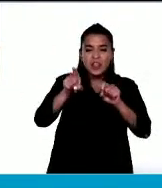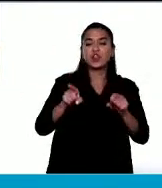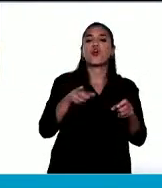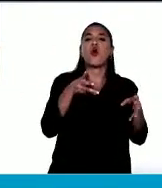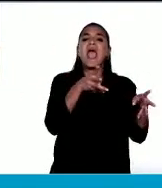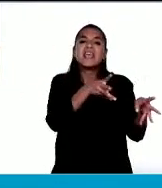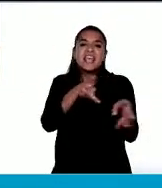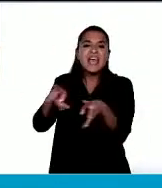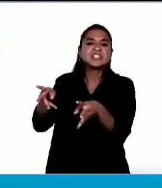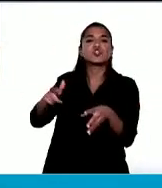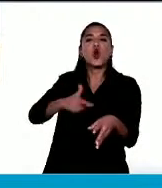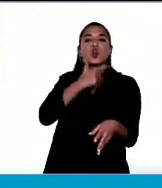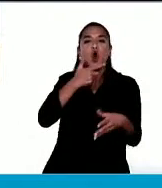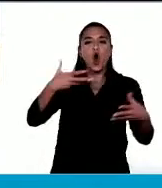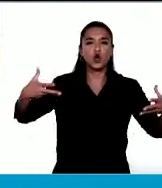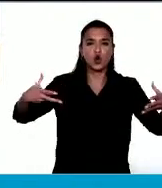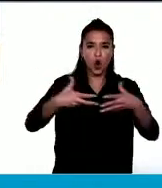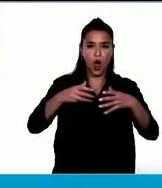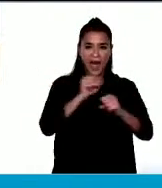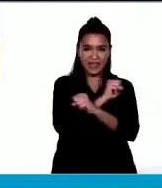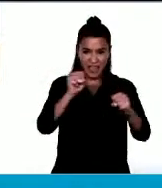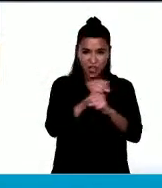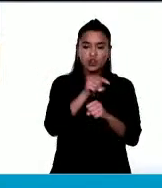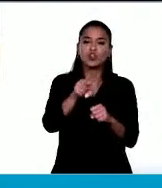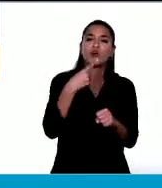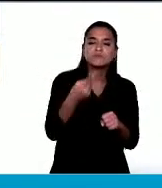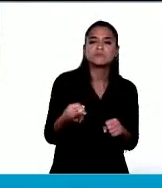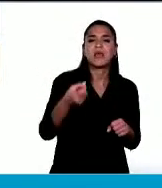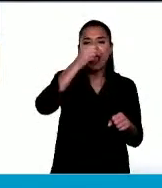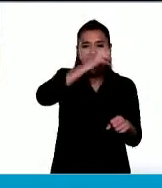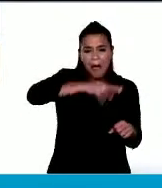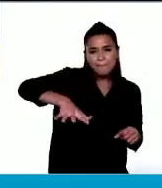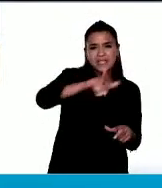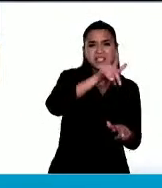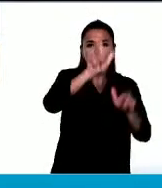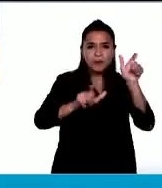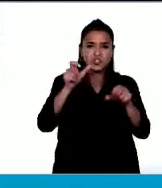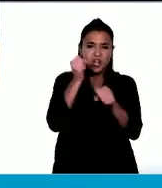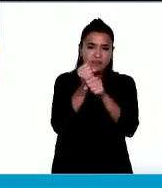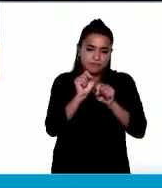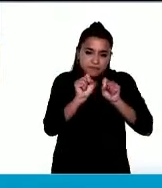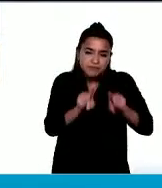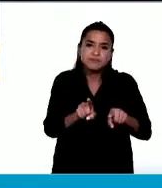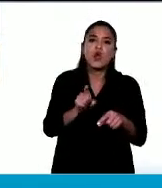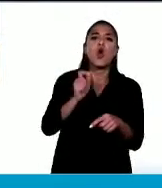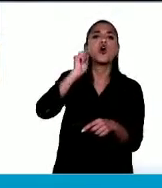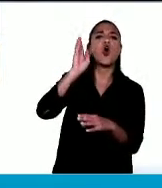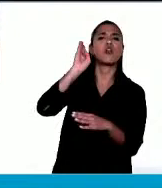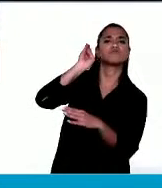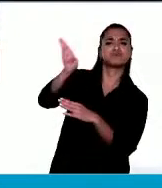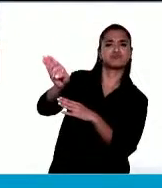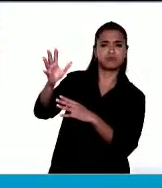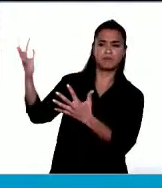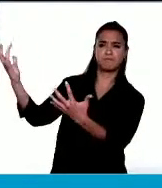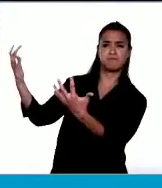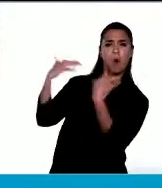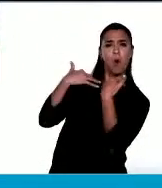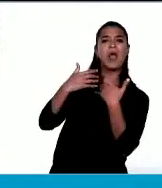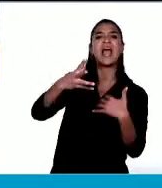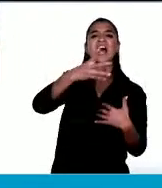arquitecto del Ejército Rojo, formado por 5 millones de obreros y campesinos, que logró vencer la invasión de 14